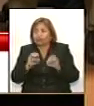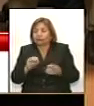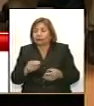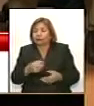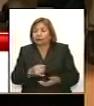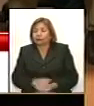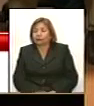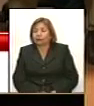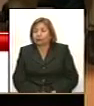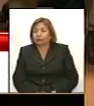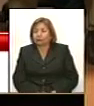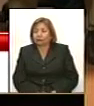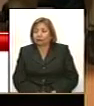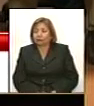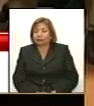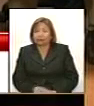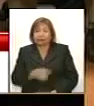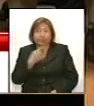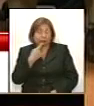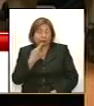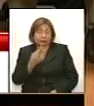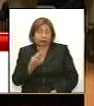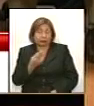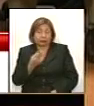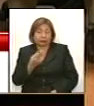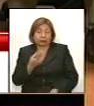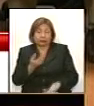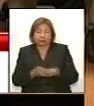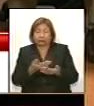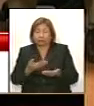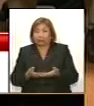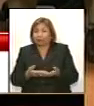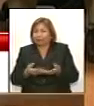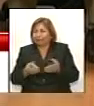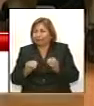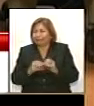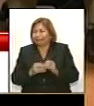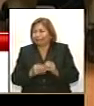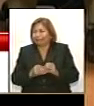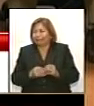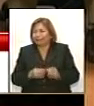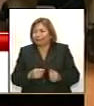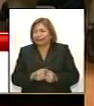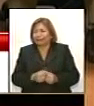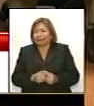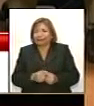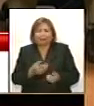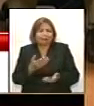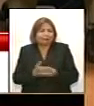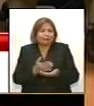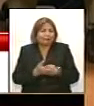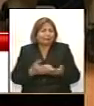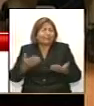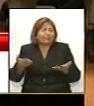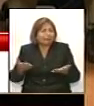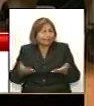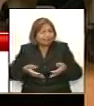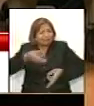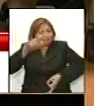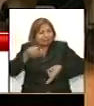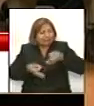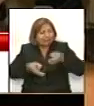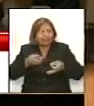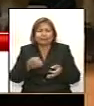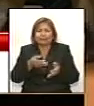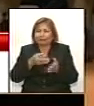rapidito. Yo les decía a una de las víctimas, les decía, pucha, ¿sabes qué? Olvídate del tema del proceso judicial, ponlo